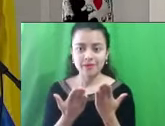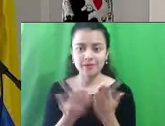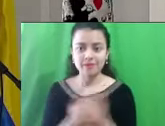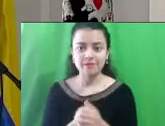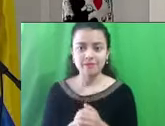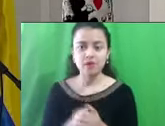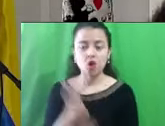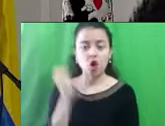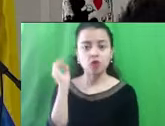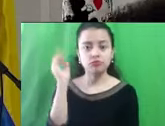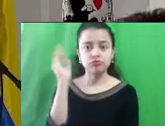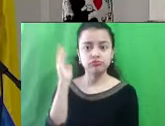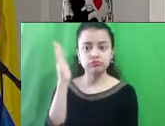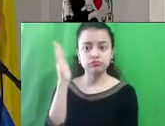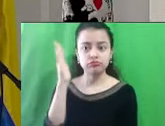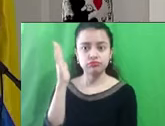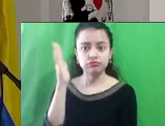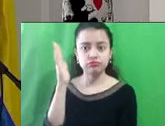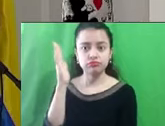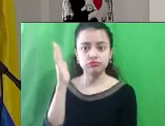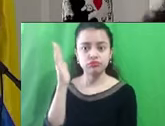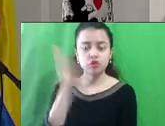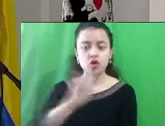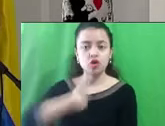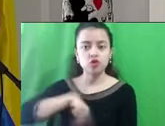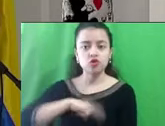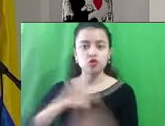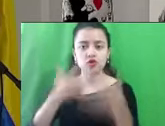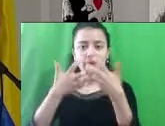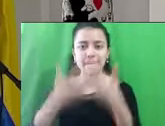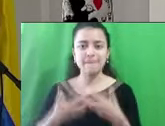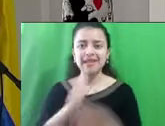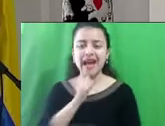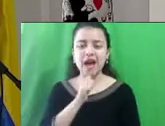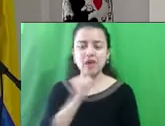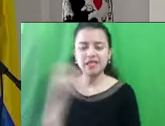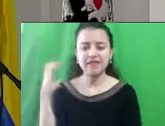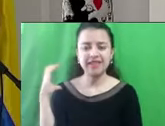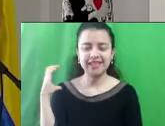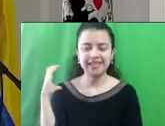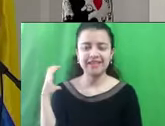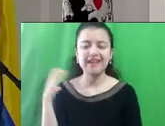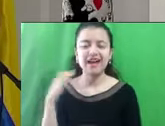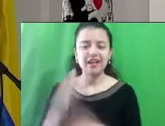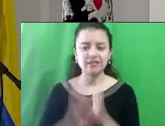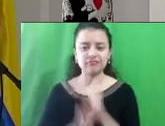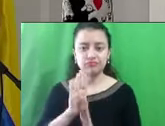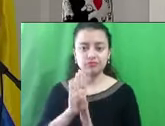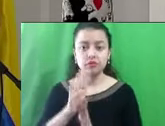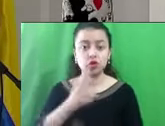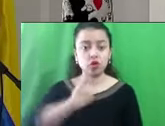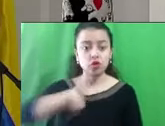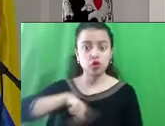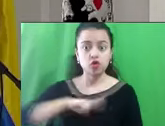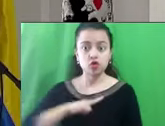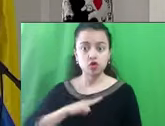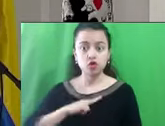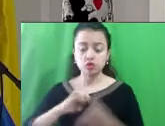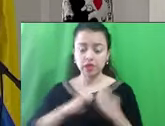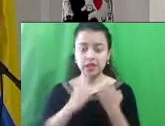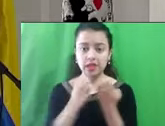del año 2021, de la empresa Aguas de Facatativá y en Desarrollo. De parte de todo el equipo de trabajo de la